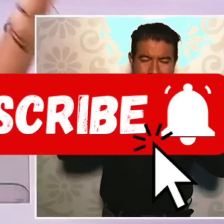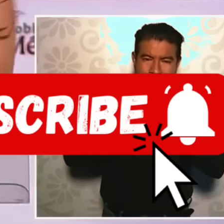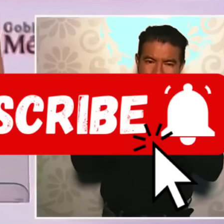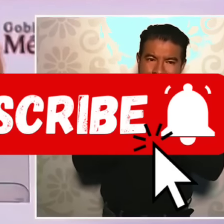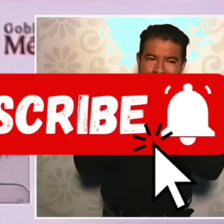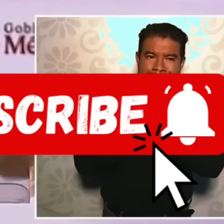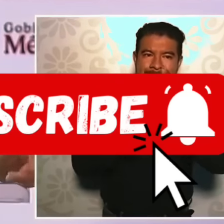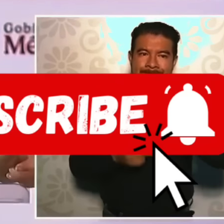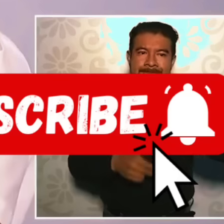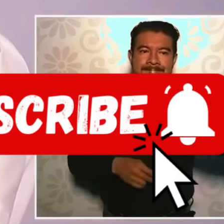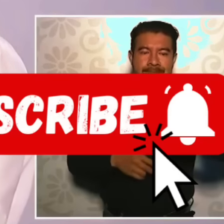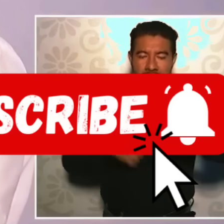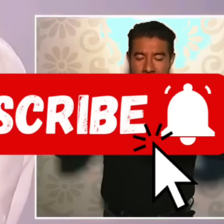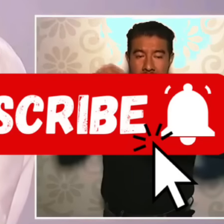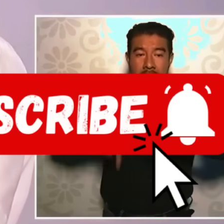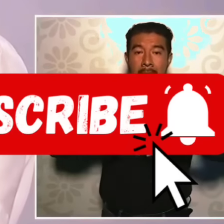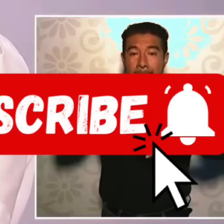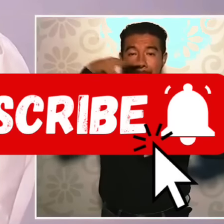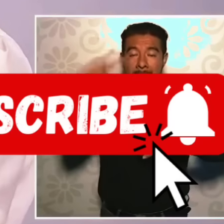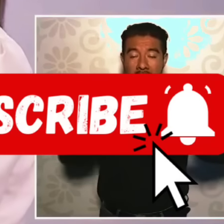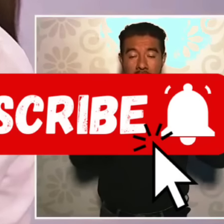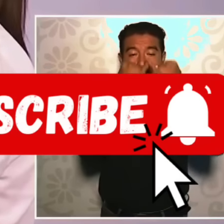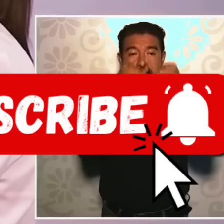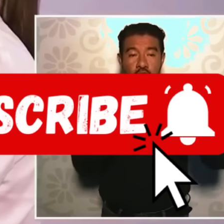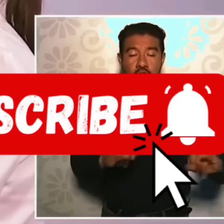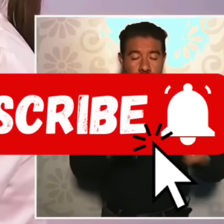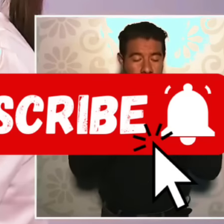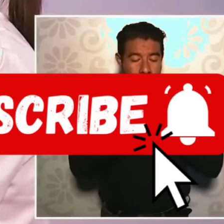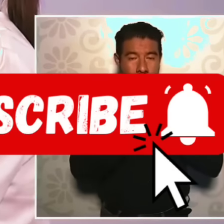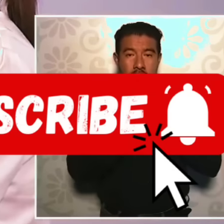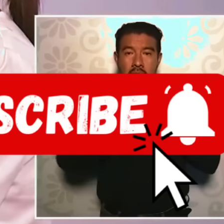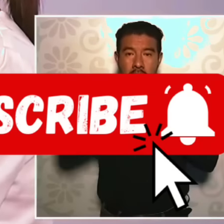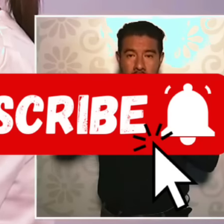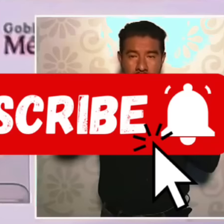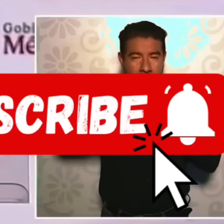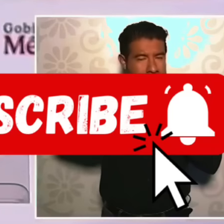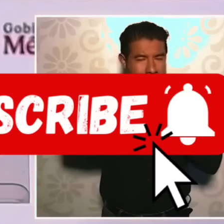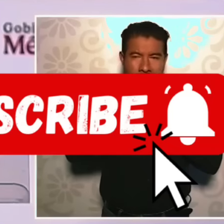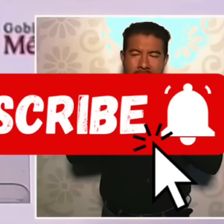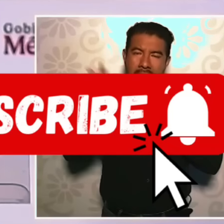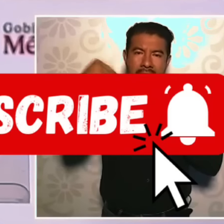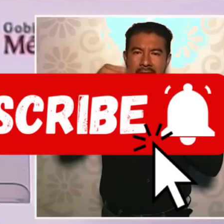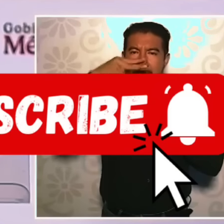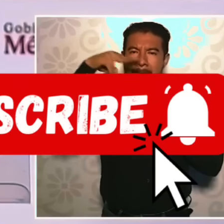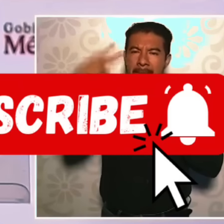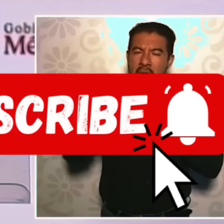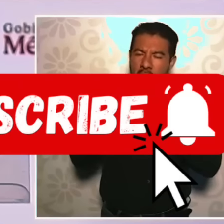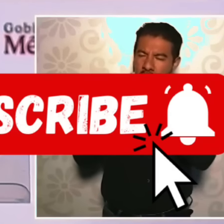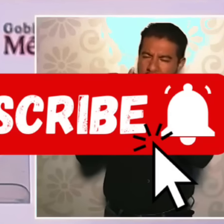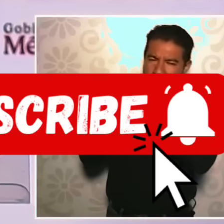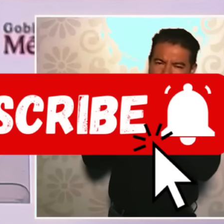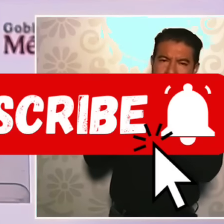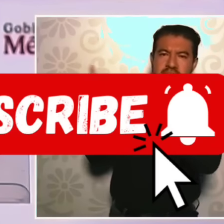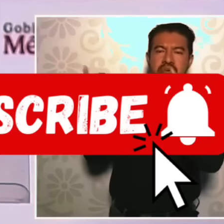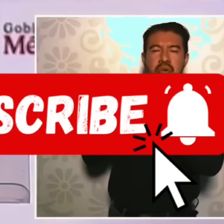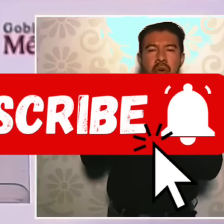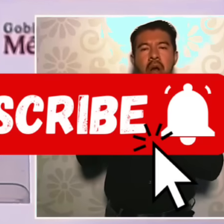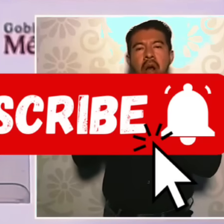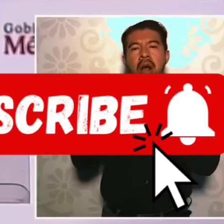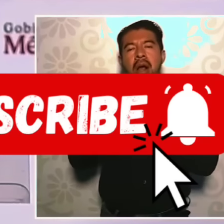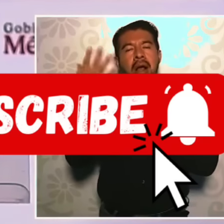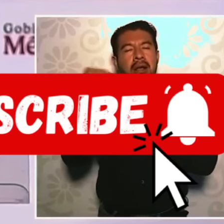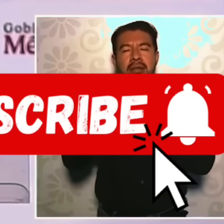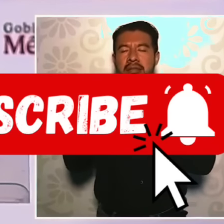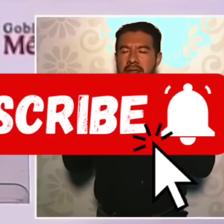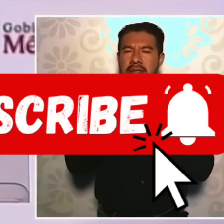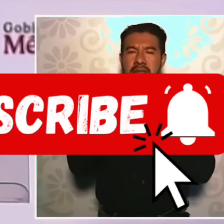excelente noticia para todos los mexicanos y mexicanas. Hay tres programas nuevos y una sorpresa más. Pues recalcó que ya se firmó